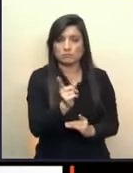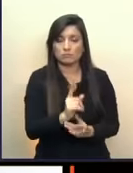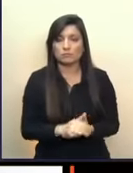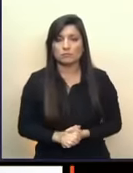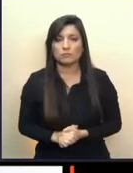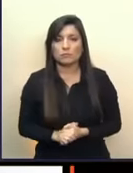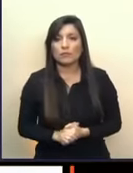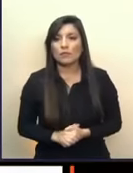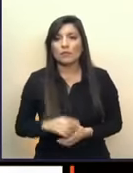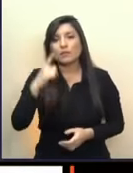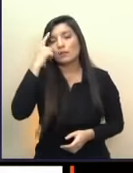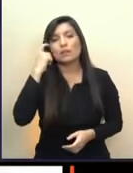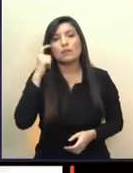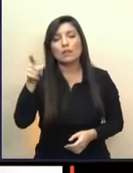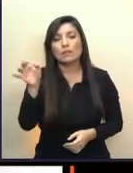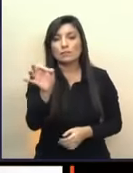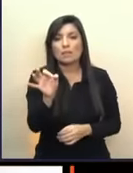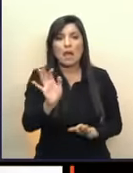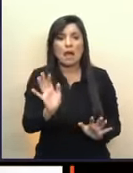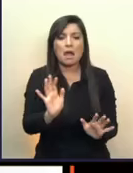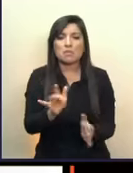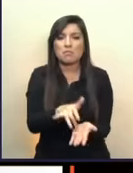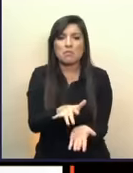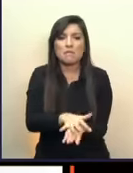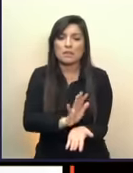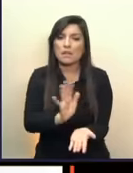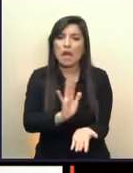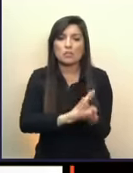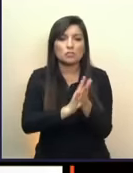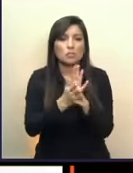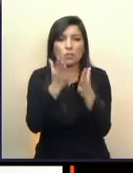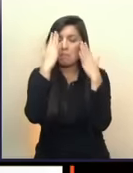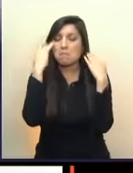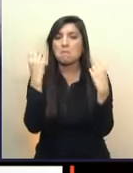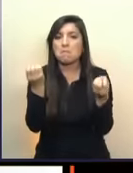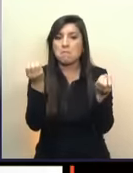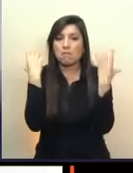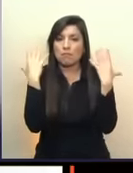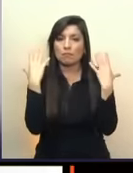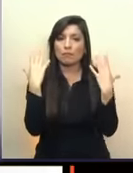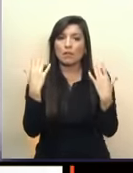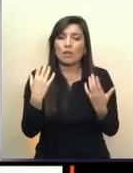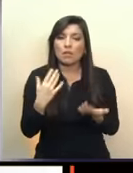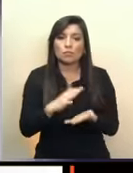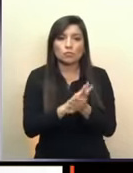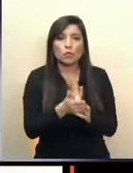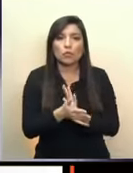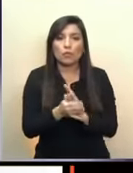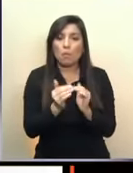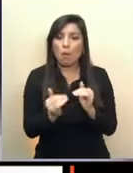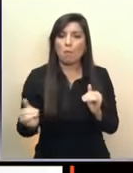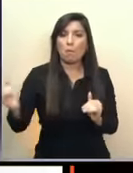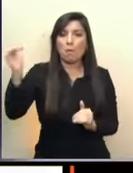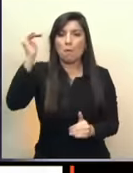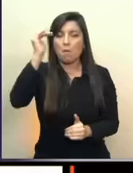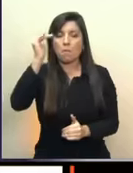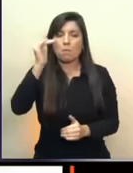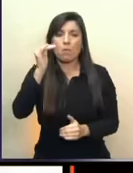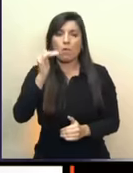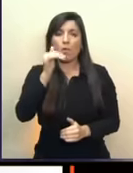ya todo había prescripto. O su absoluta omnipotencia le hacía creer